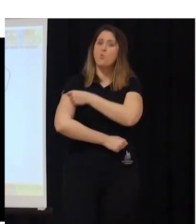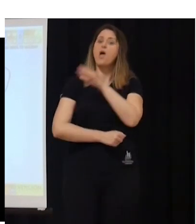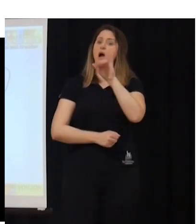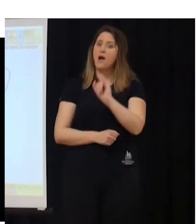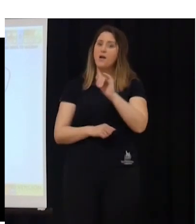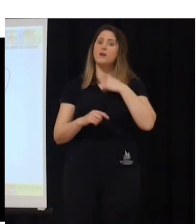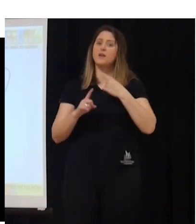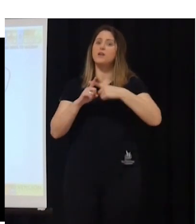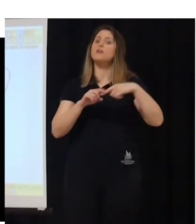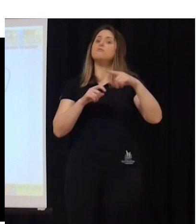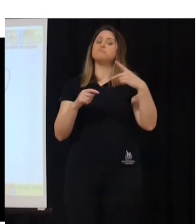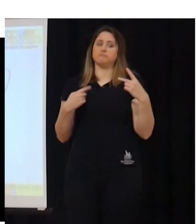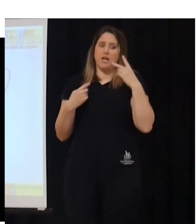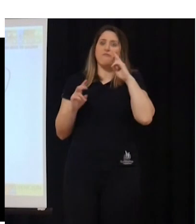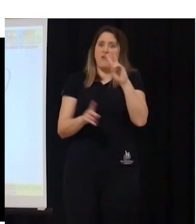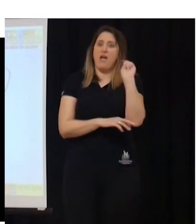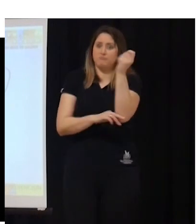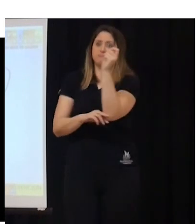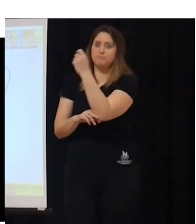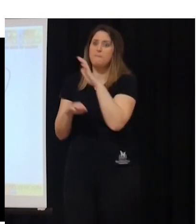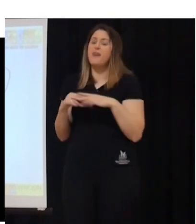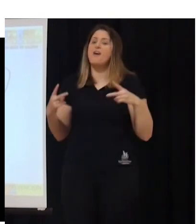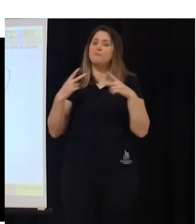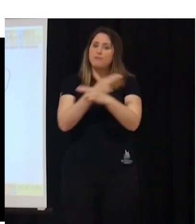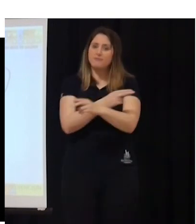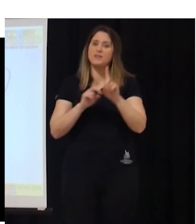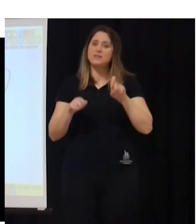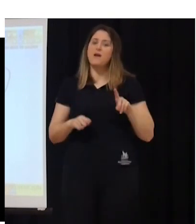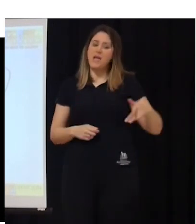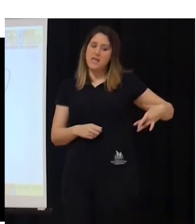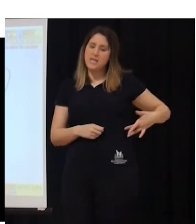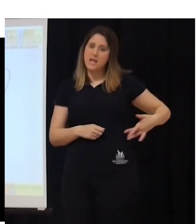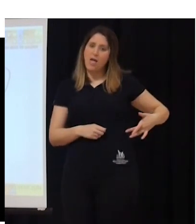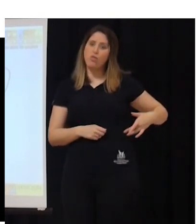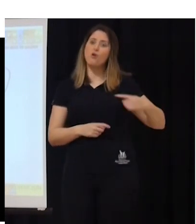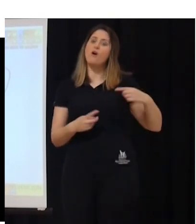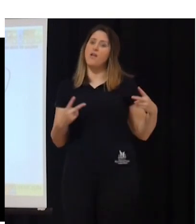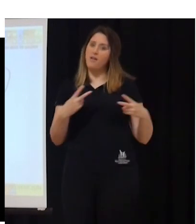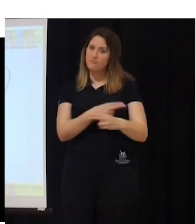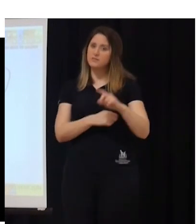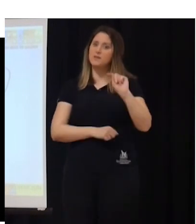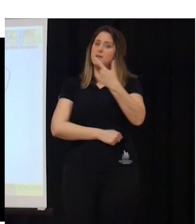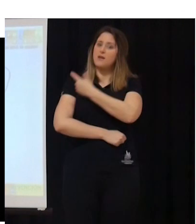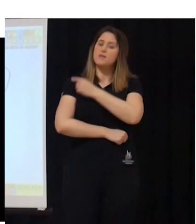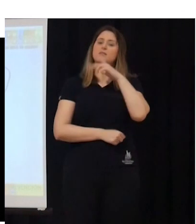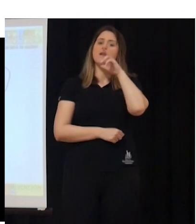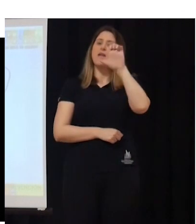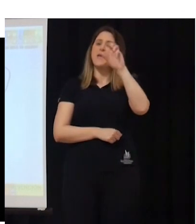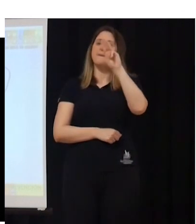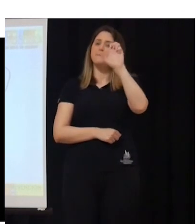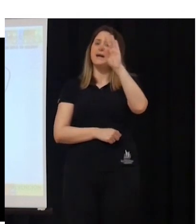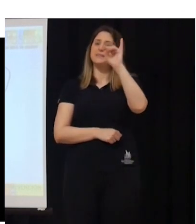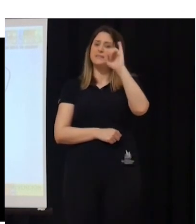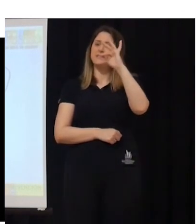son altamente efectivas para prevenir el cáncer de hígado, la vacuna de hepatitis B, y